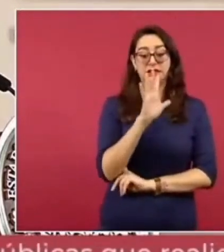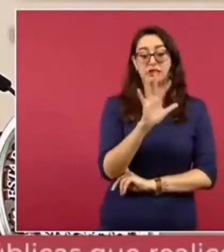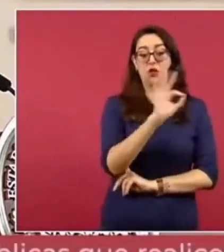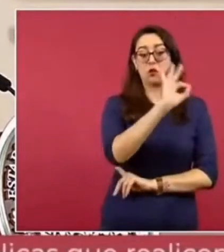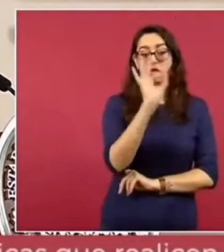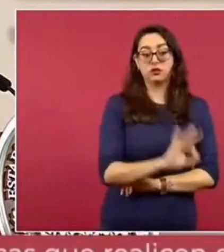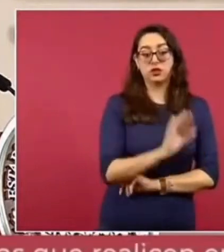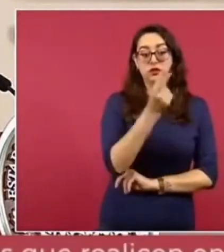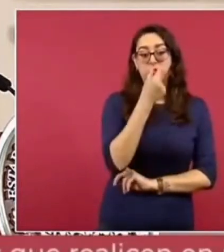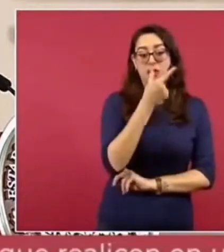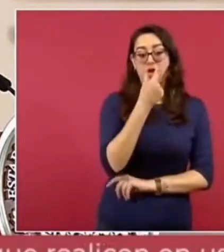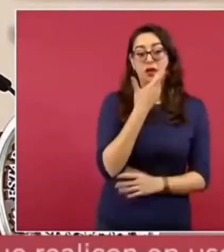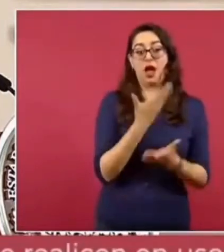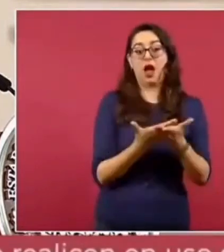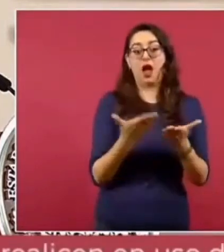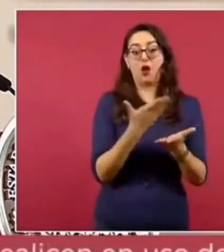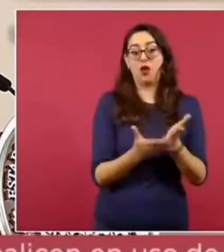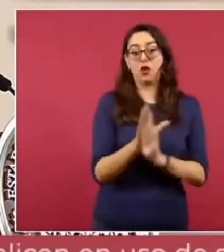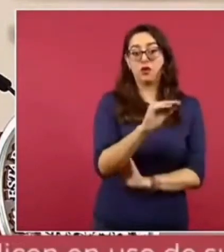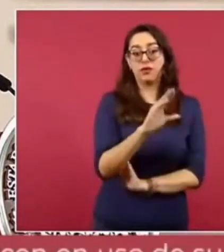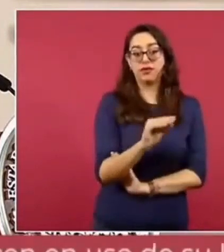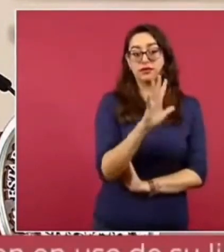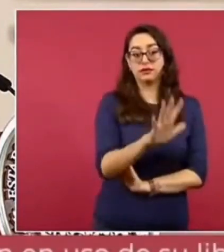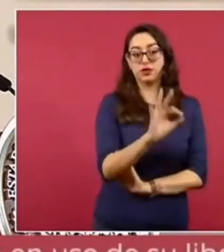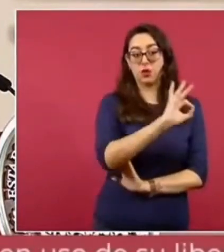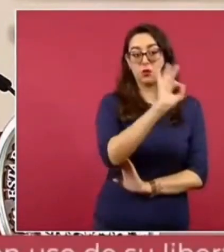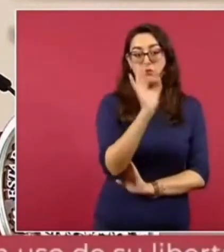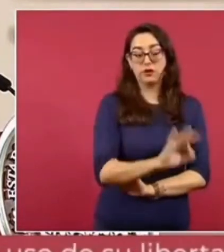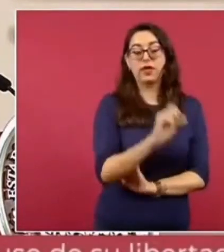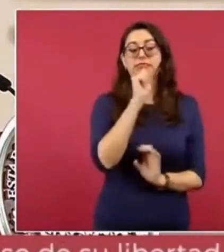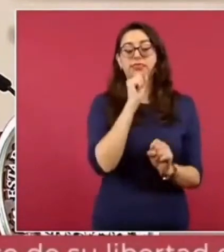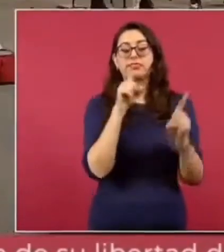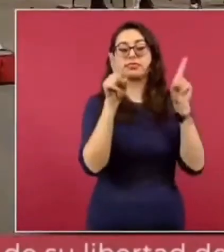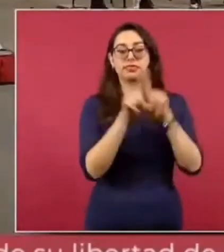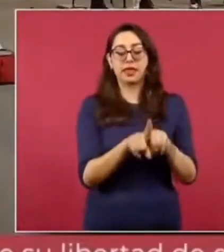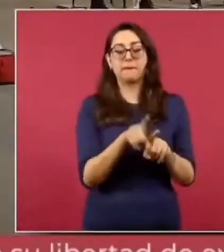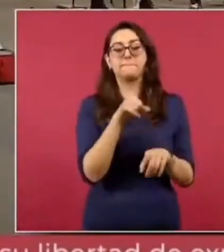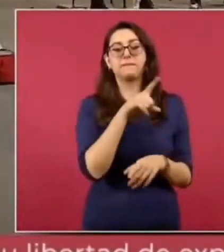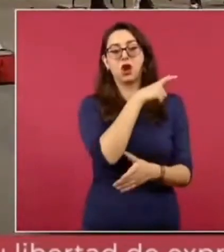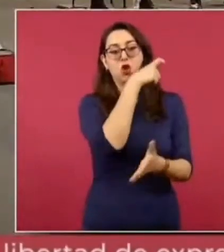99%. Además, en Nayarit, en la siguiente, se adquirió un subalmacén de